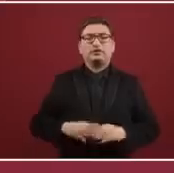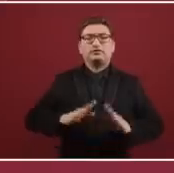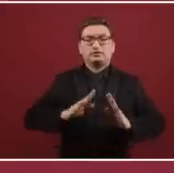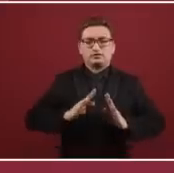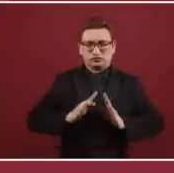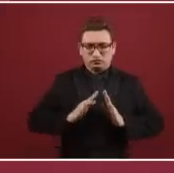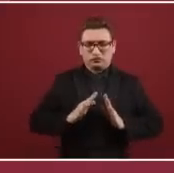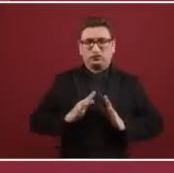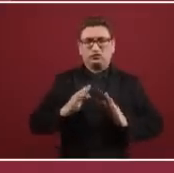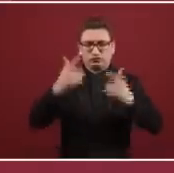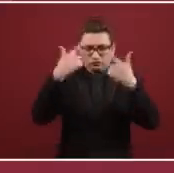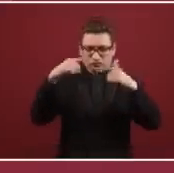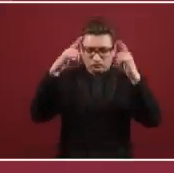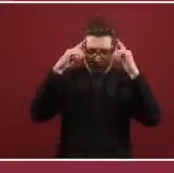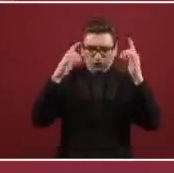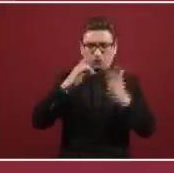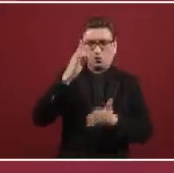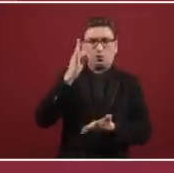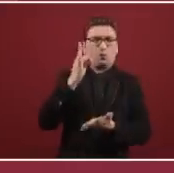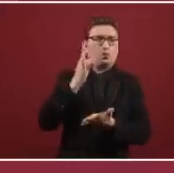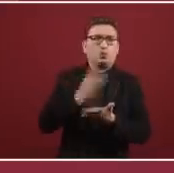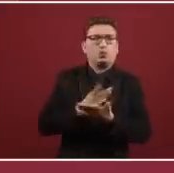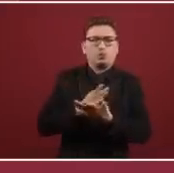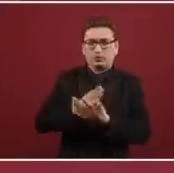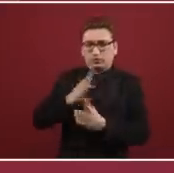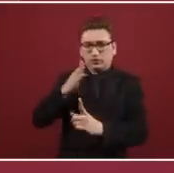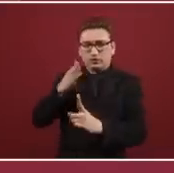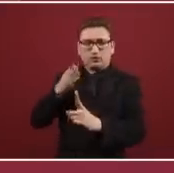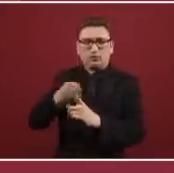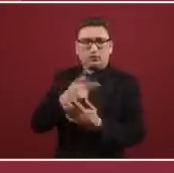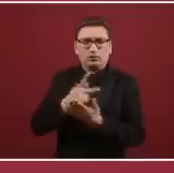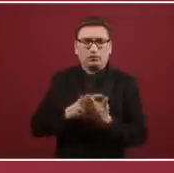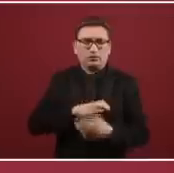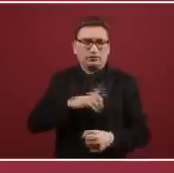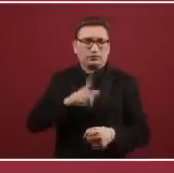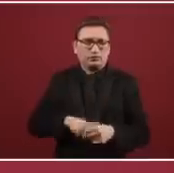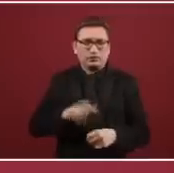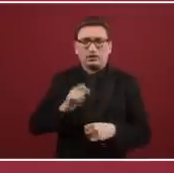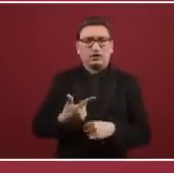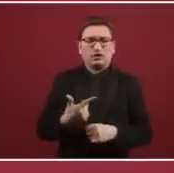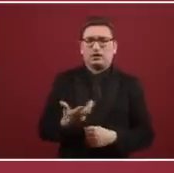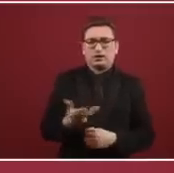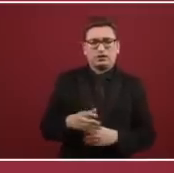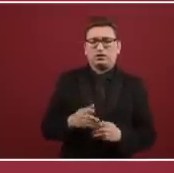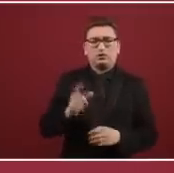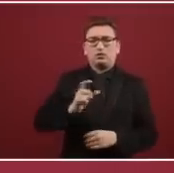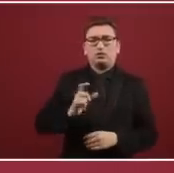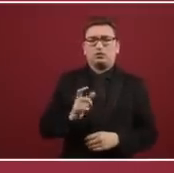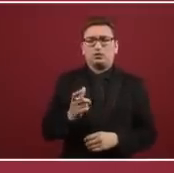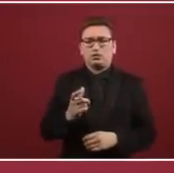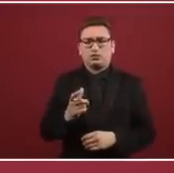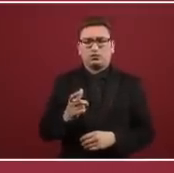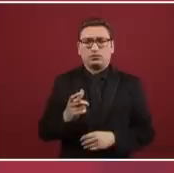operativos especiales, para detener a